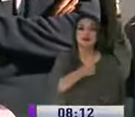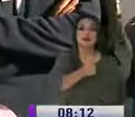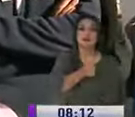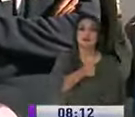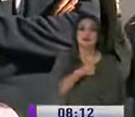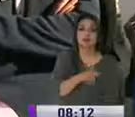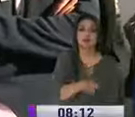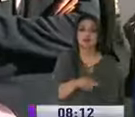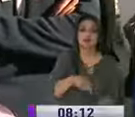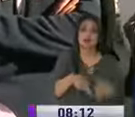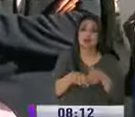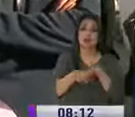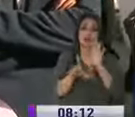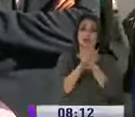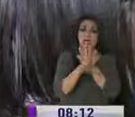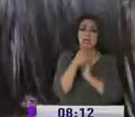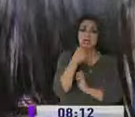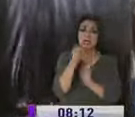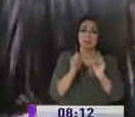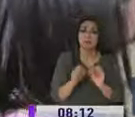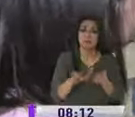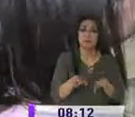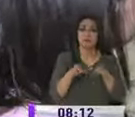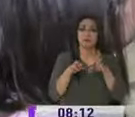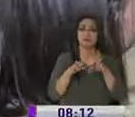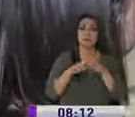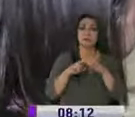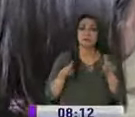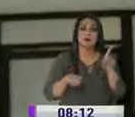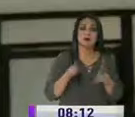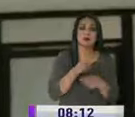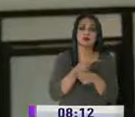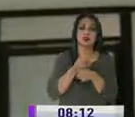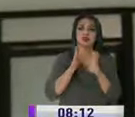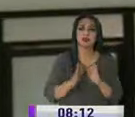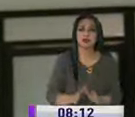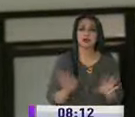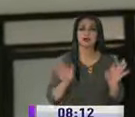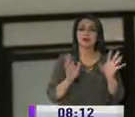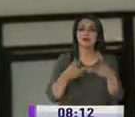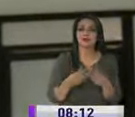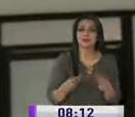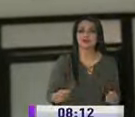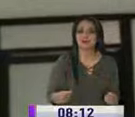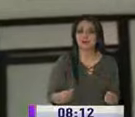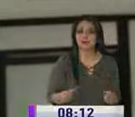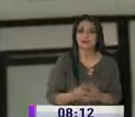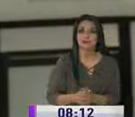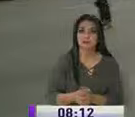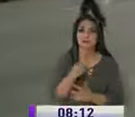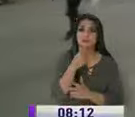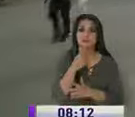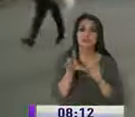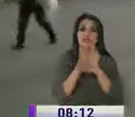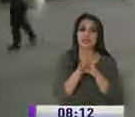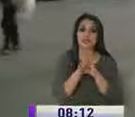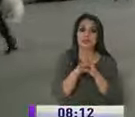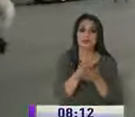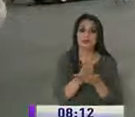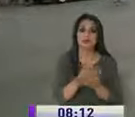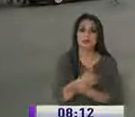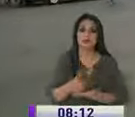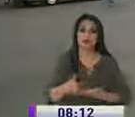propio de transporte, como lo dice la ley, y podemos regularizar. Petición que para varios concejales locales no es el camino adecuado, enfatizando que en el COTAC no se establece